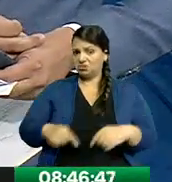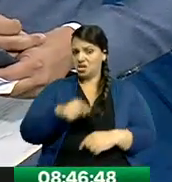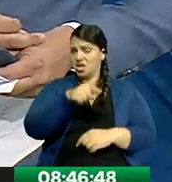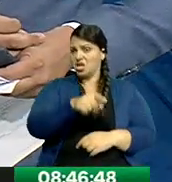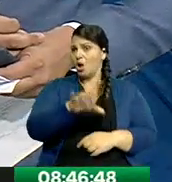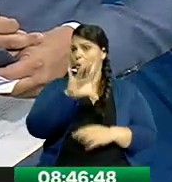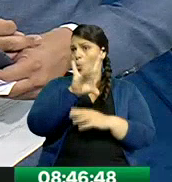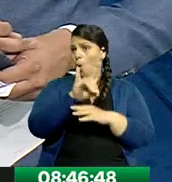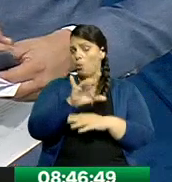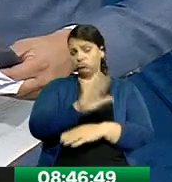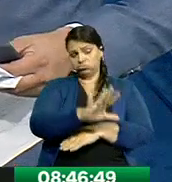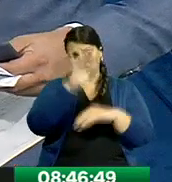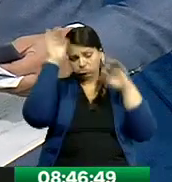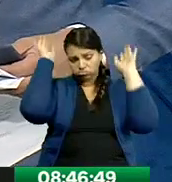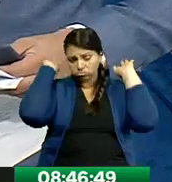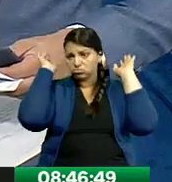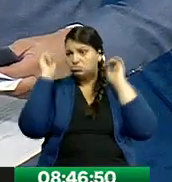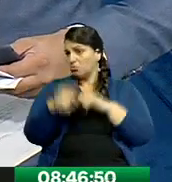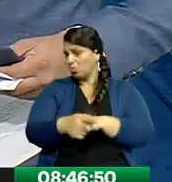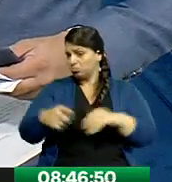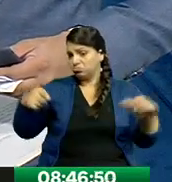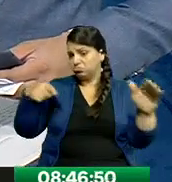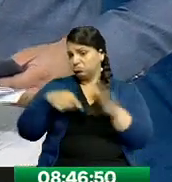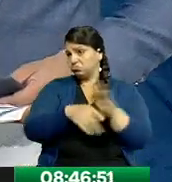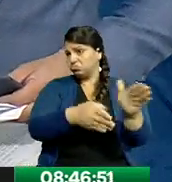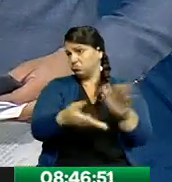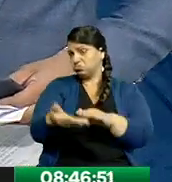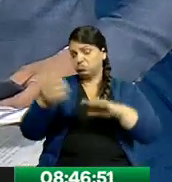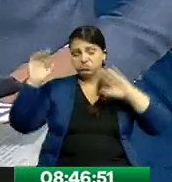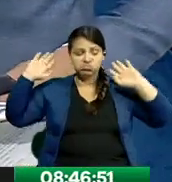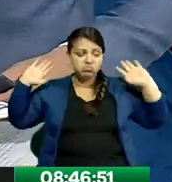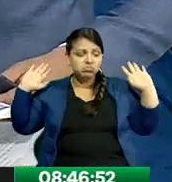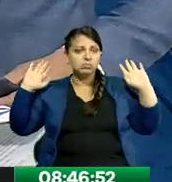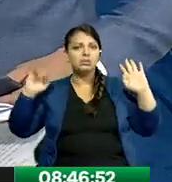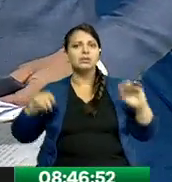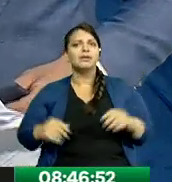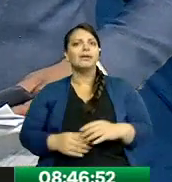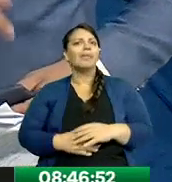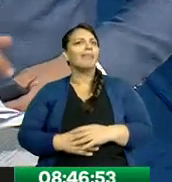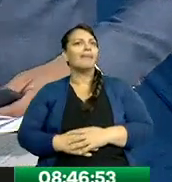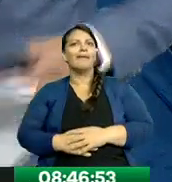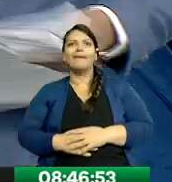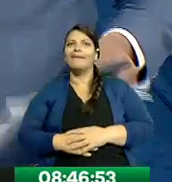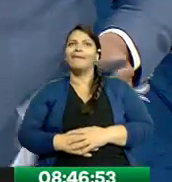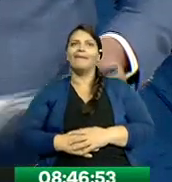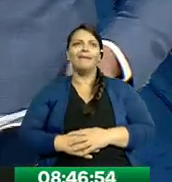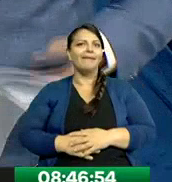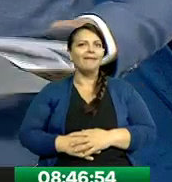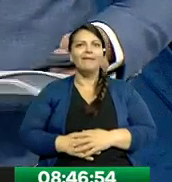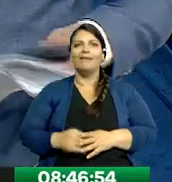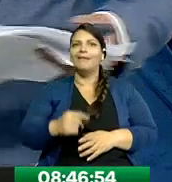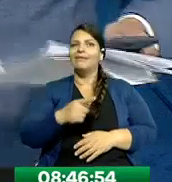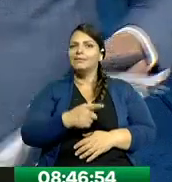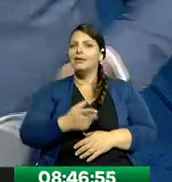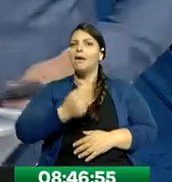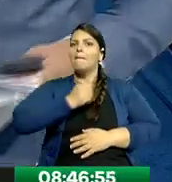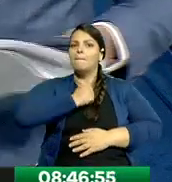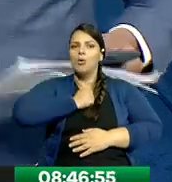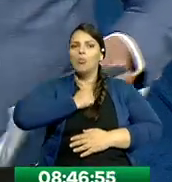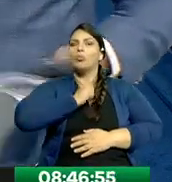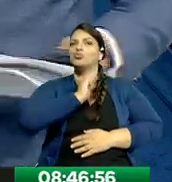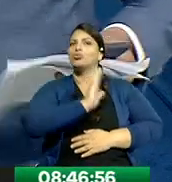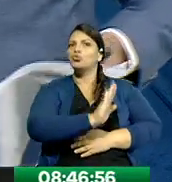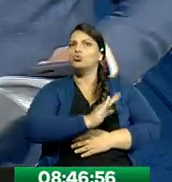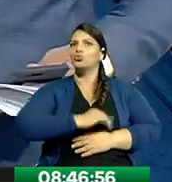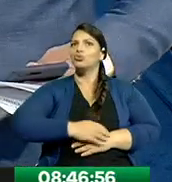a propósito de este tema, que tiene que ser sancionado como se debe, porque el responsable es el dueño. Y si sabes que tienes un perro de esas características